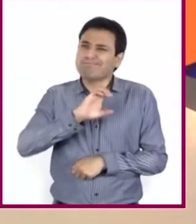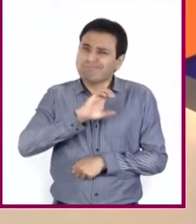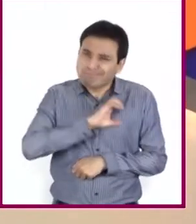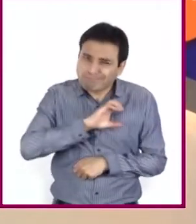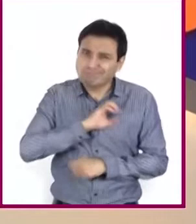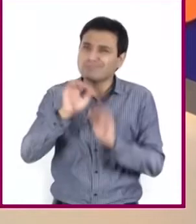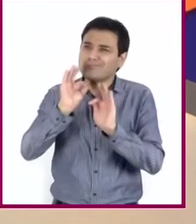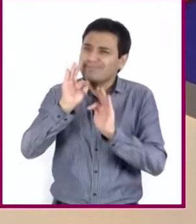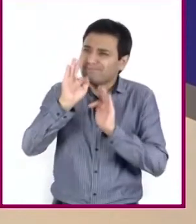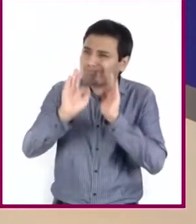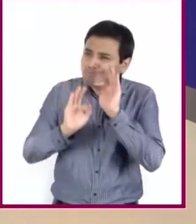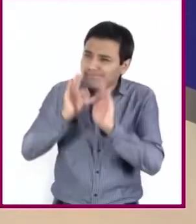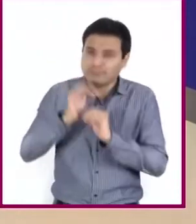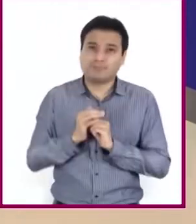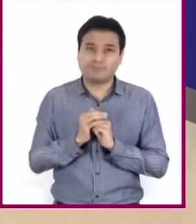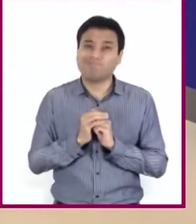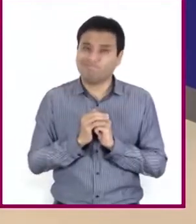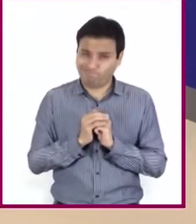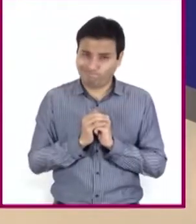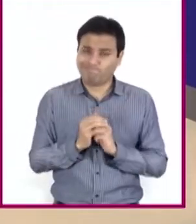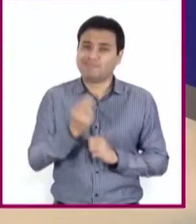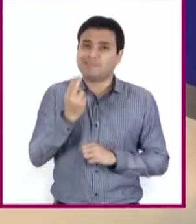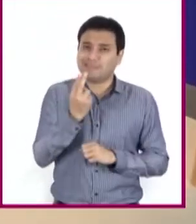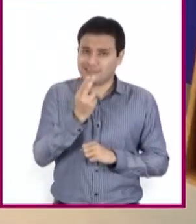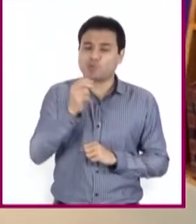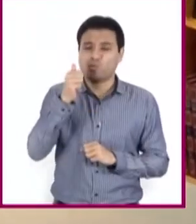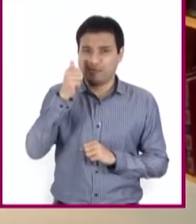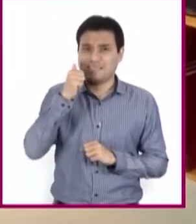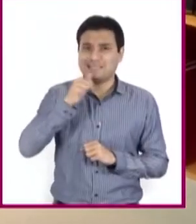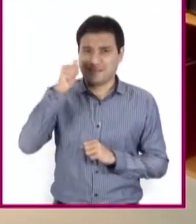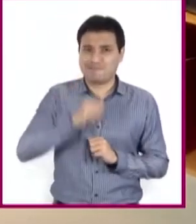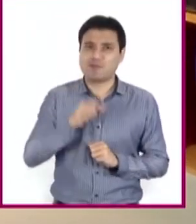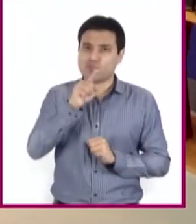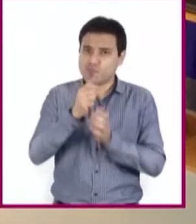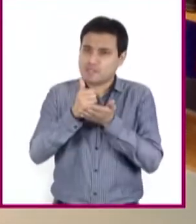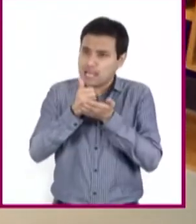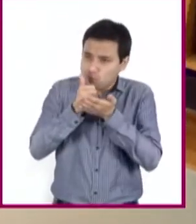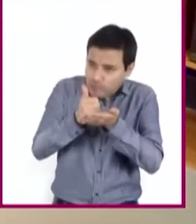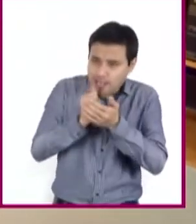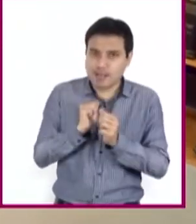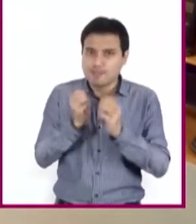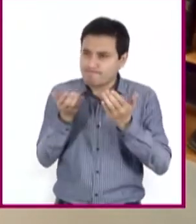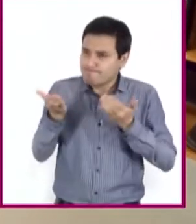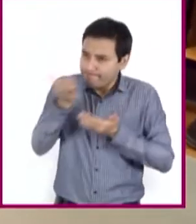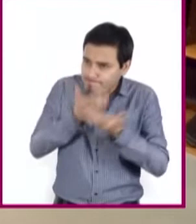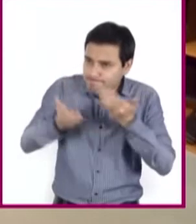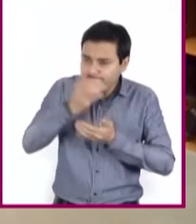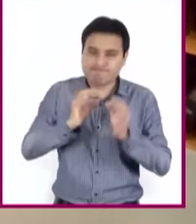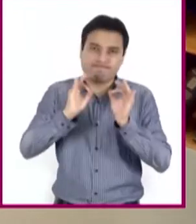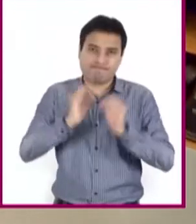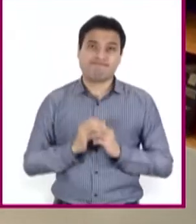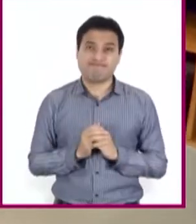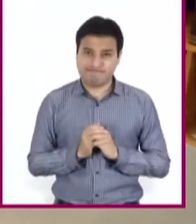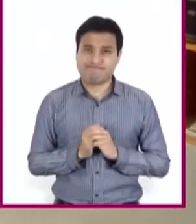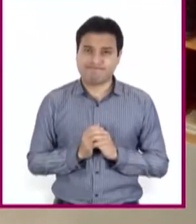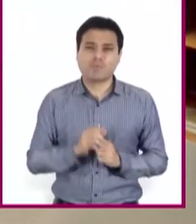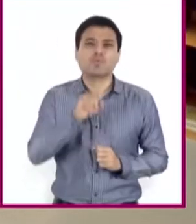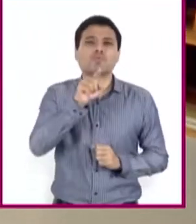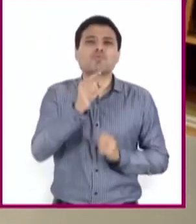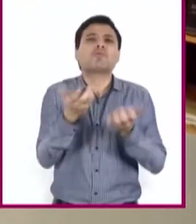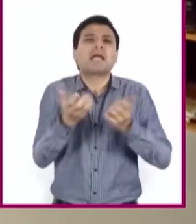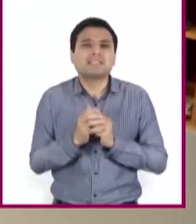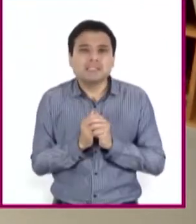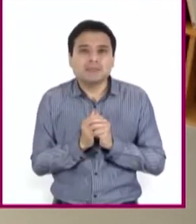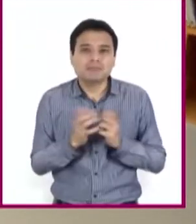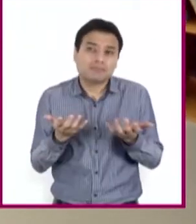quieren y les importa, con acciones que favorezcan la buena convivencia entre ustedes, como colaborar con